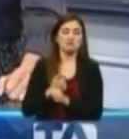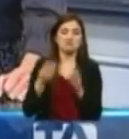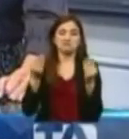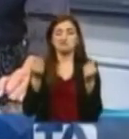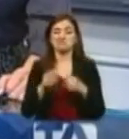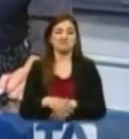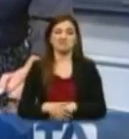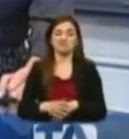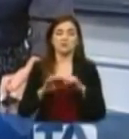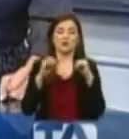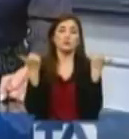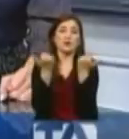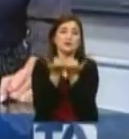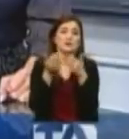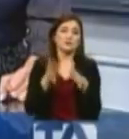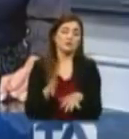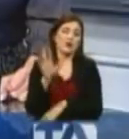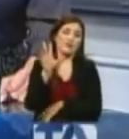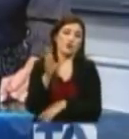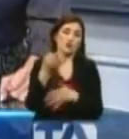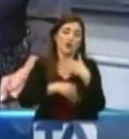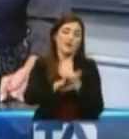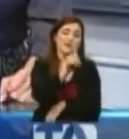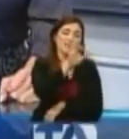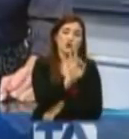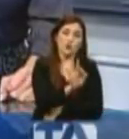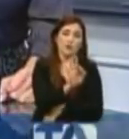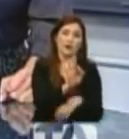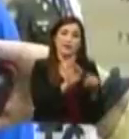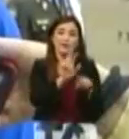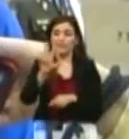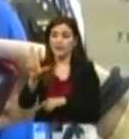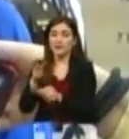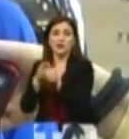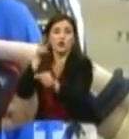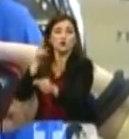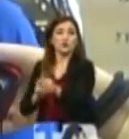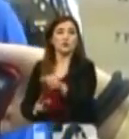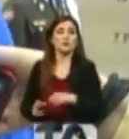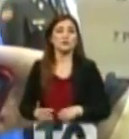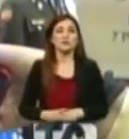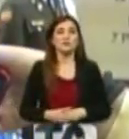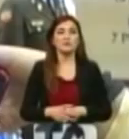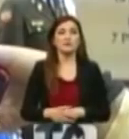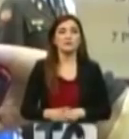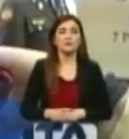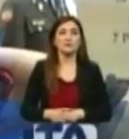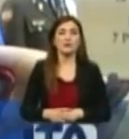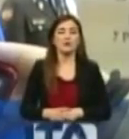la cantidad de asambleístas, pues 3 de 19 miembros renunciaron. La comisión fue